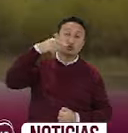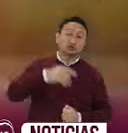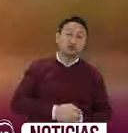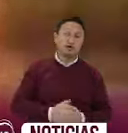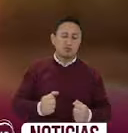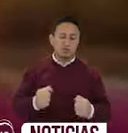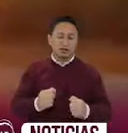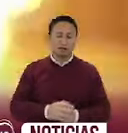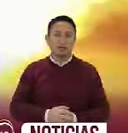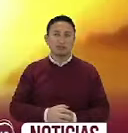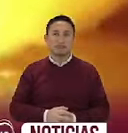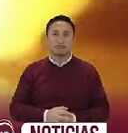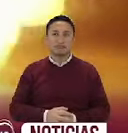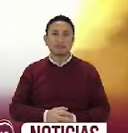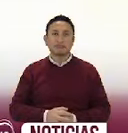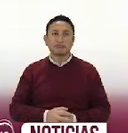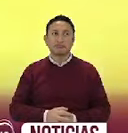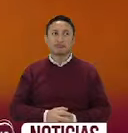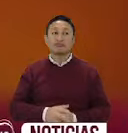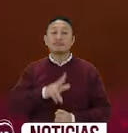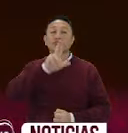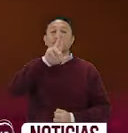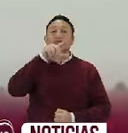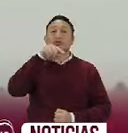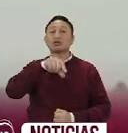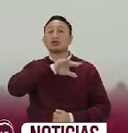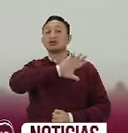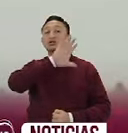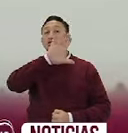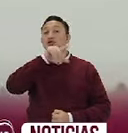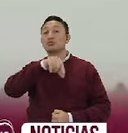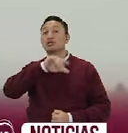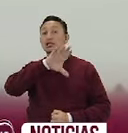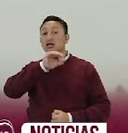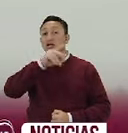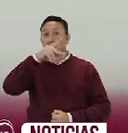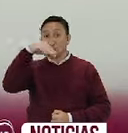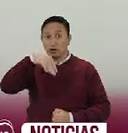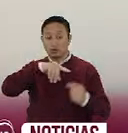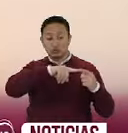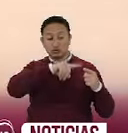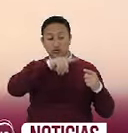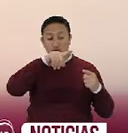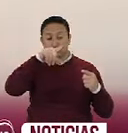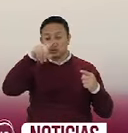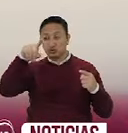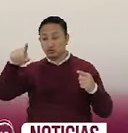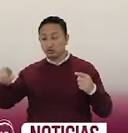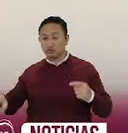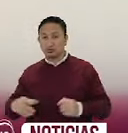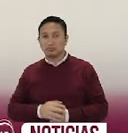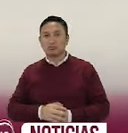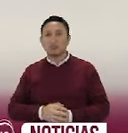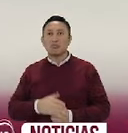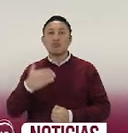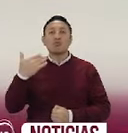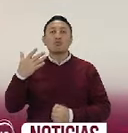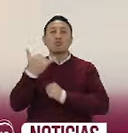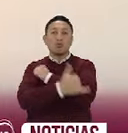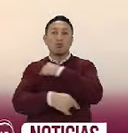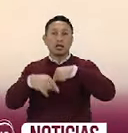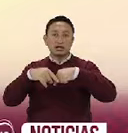nuclear y puede ser lanzado en un rango entre los 3.000 a los 5.500 kilómetros, pudiendo fácilmente alcanzar a cualquier país de